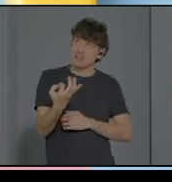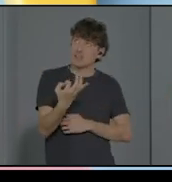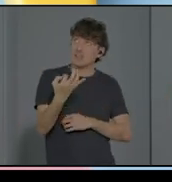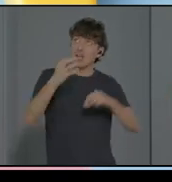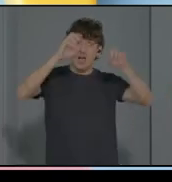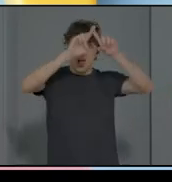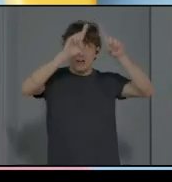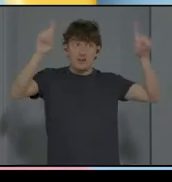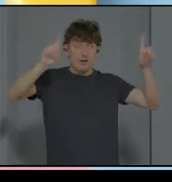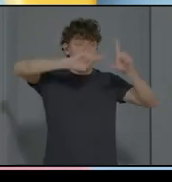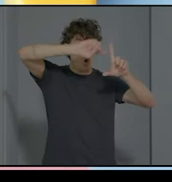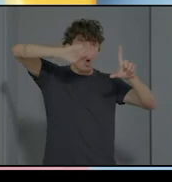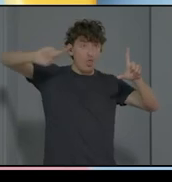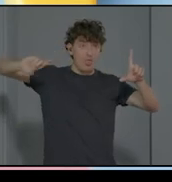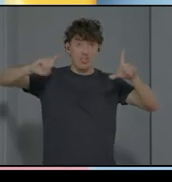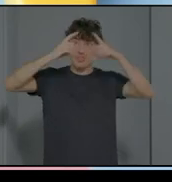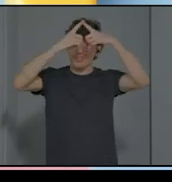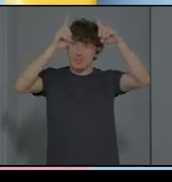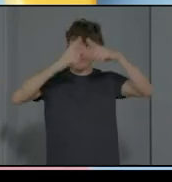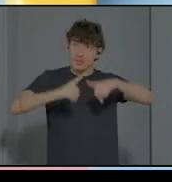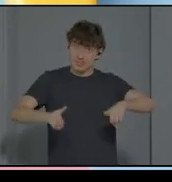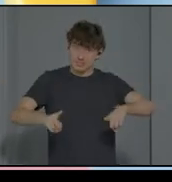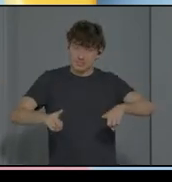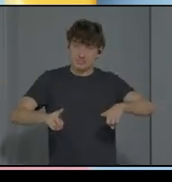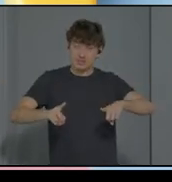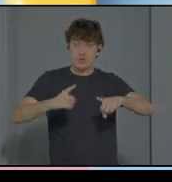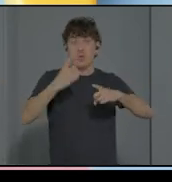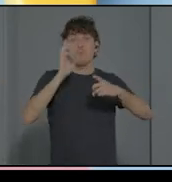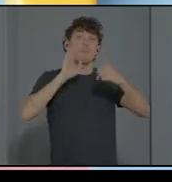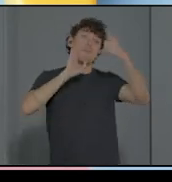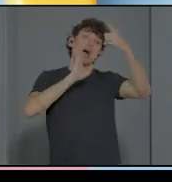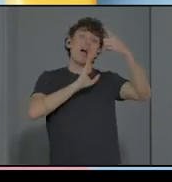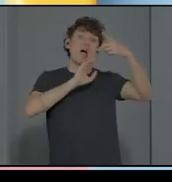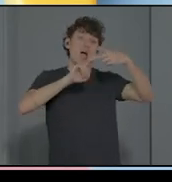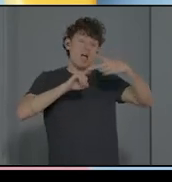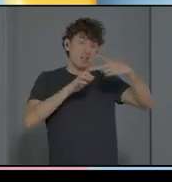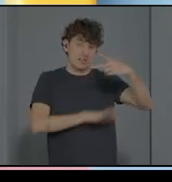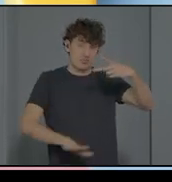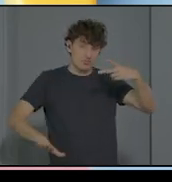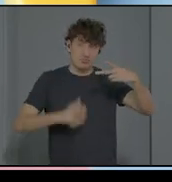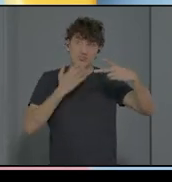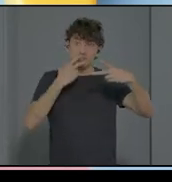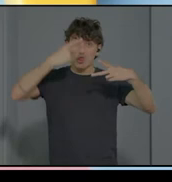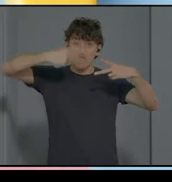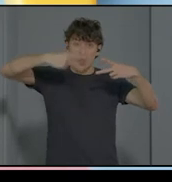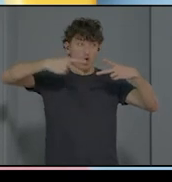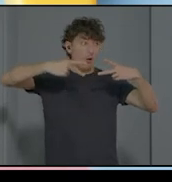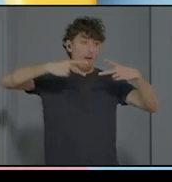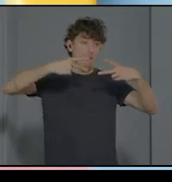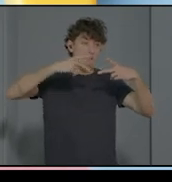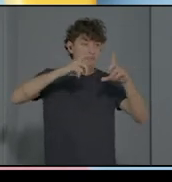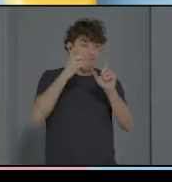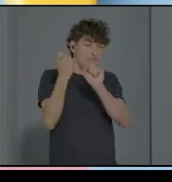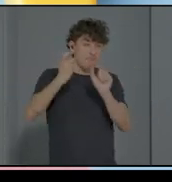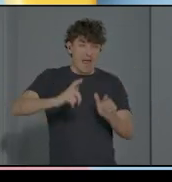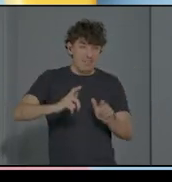madre, otra es el niño, y cuanto más se parecen, más la línea que está a nivel bajo, en